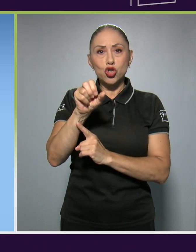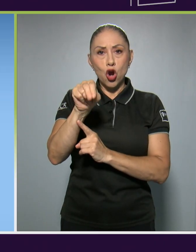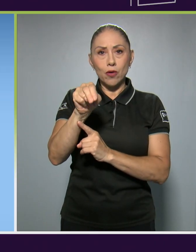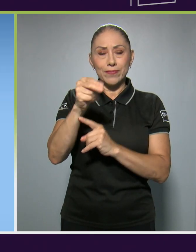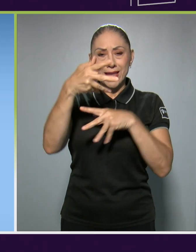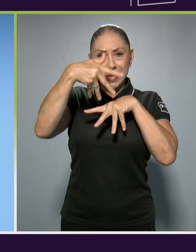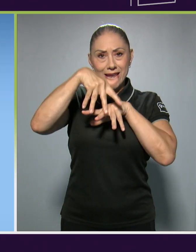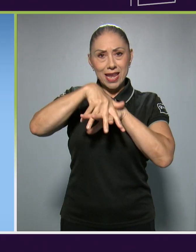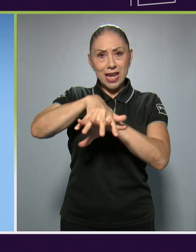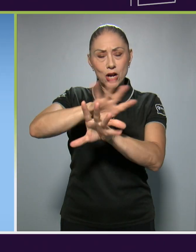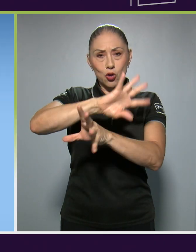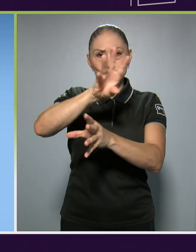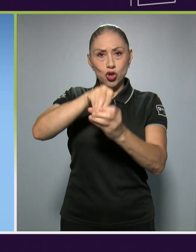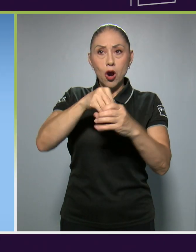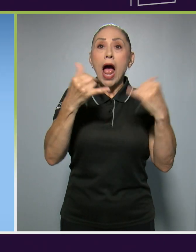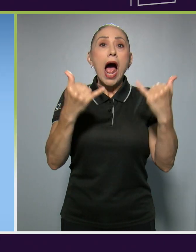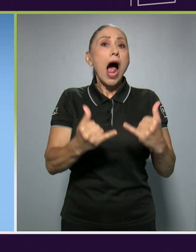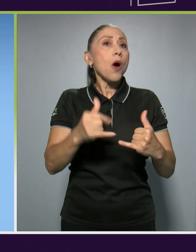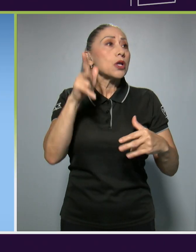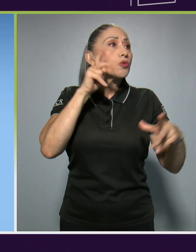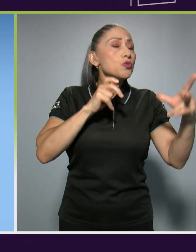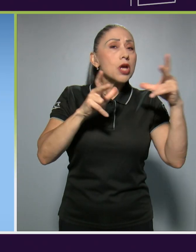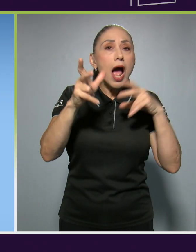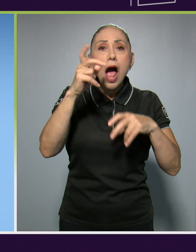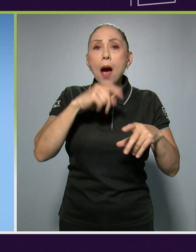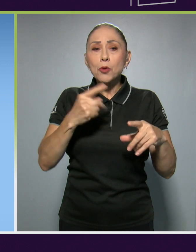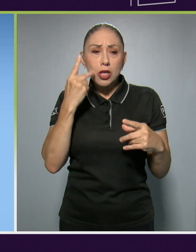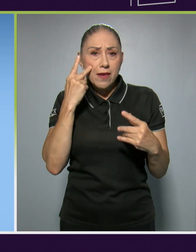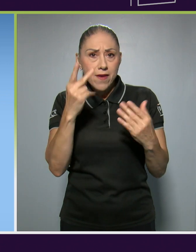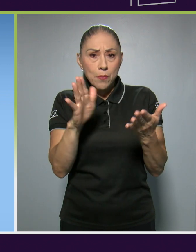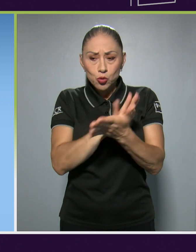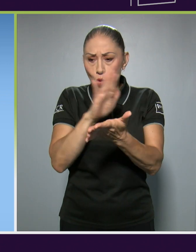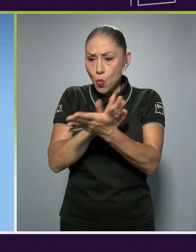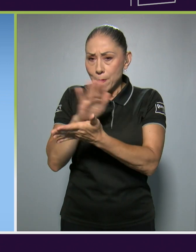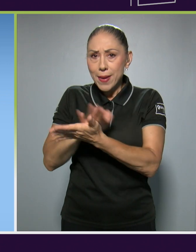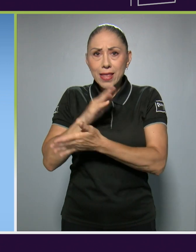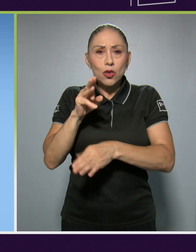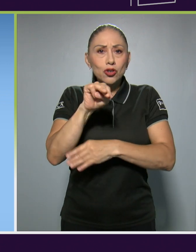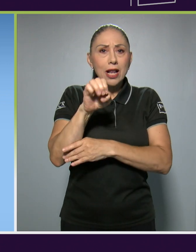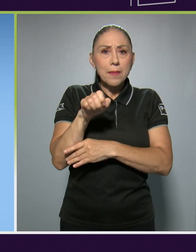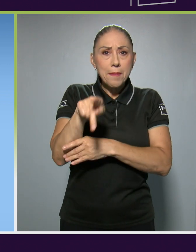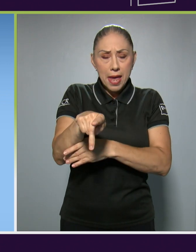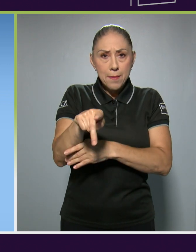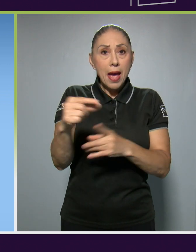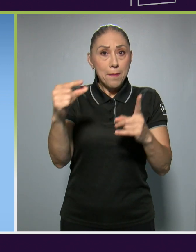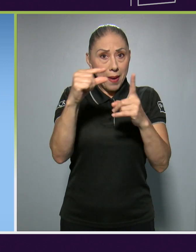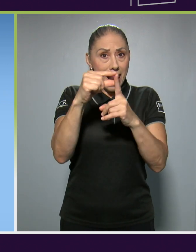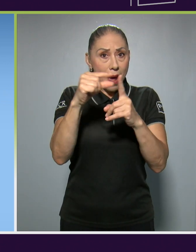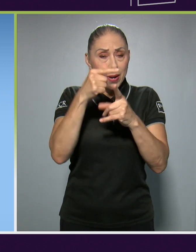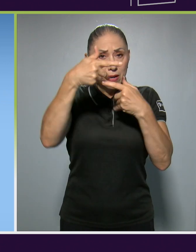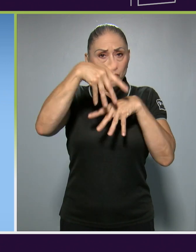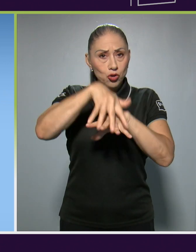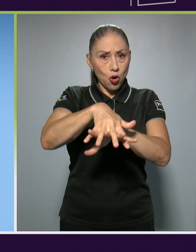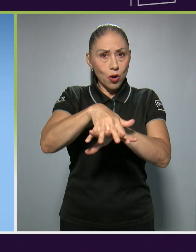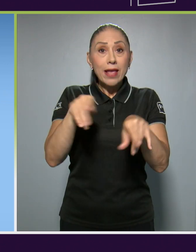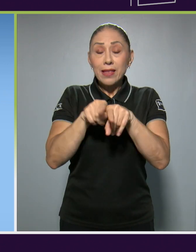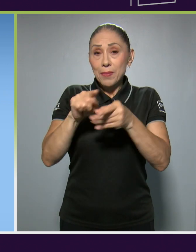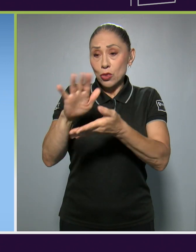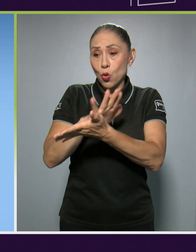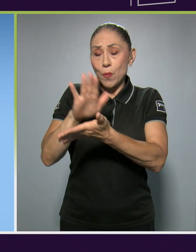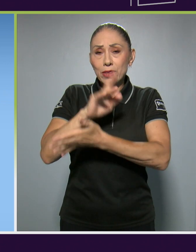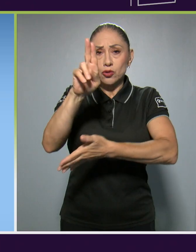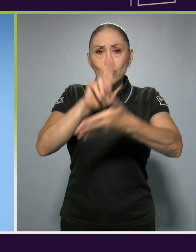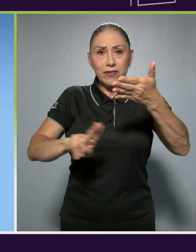inclusión es muy mencionada en documentos del MEP o incluso en documentos universitarios. Hoy en día podríamos decir